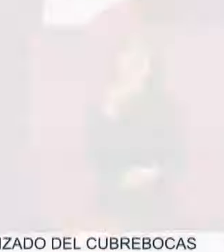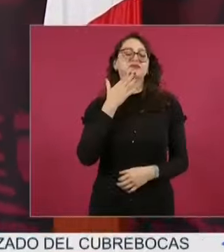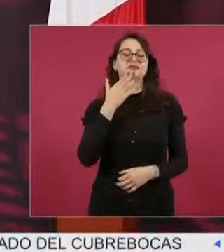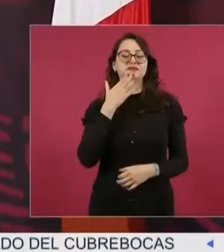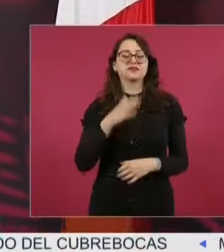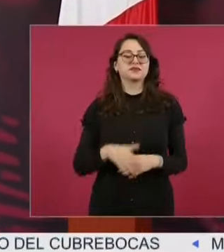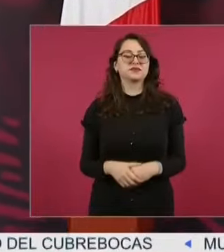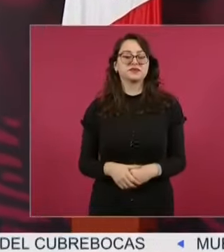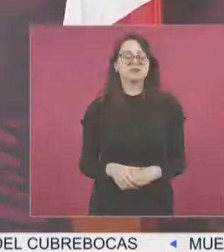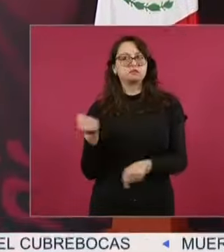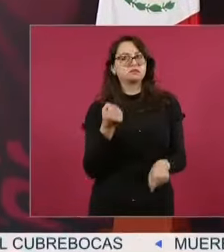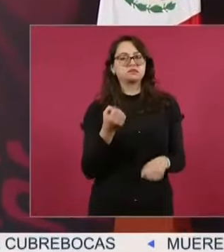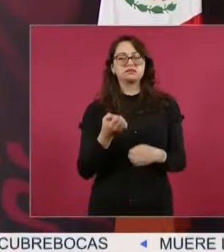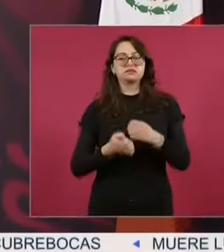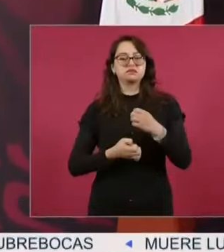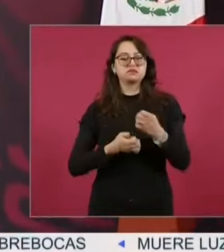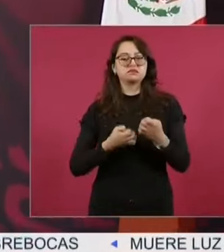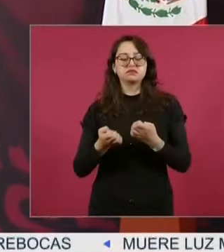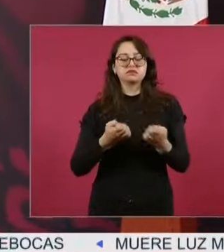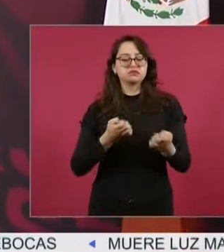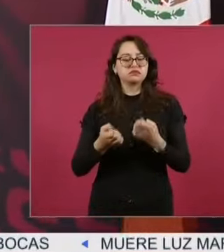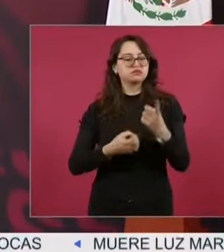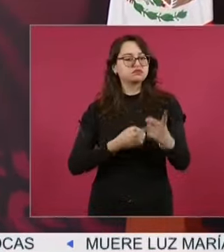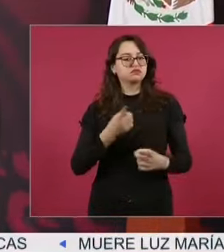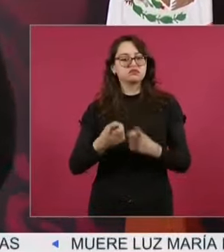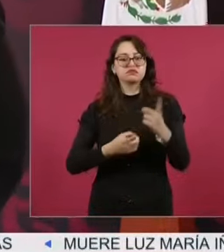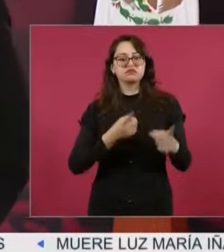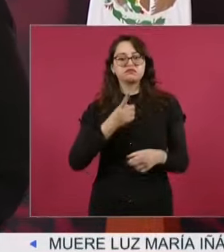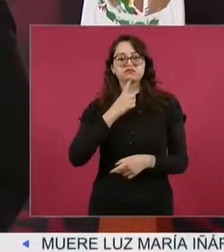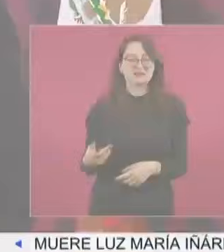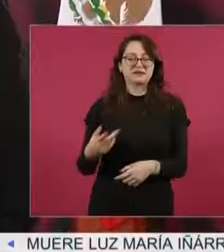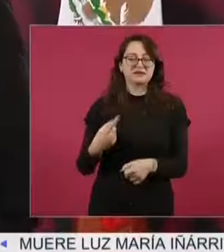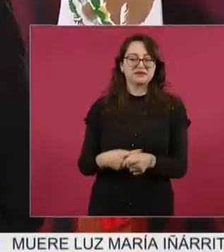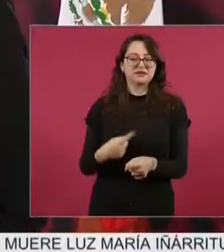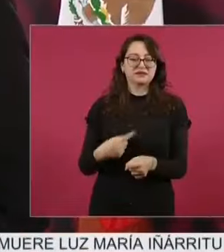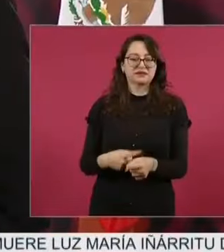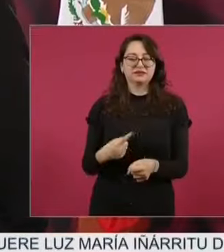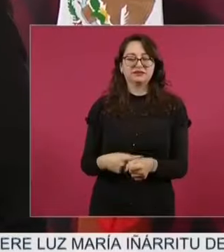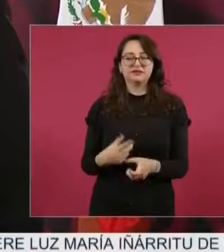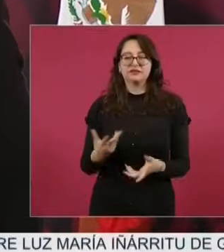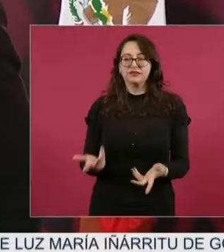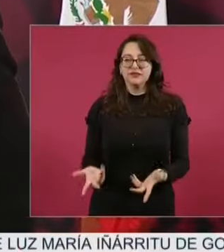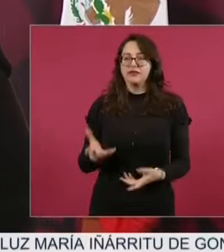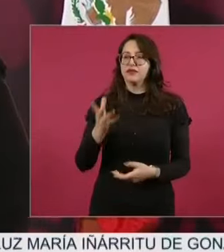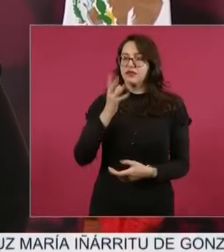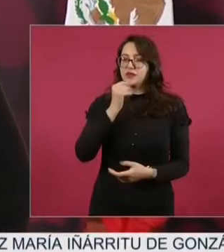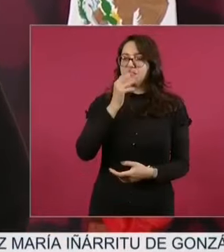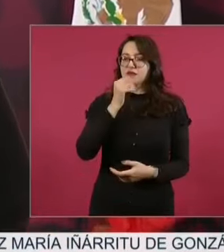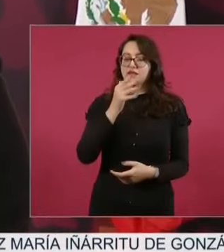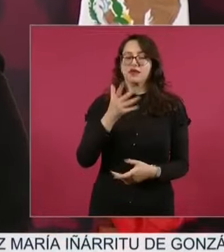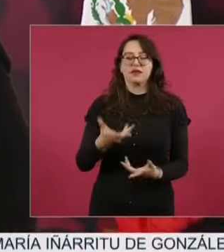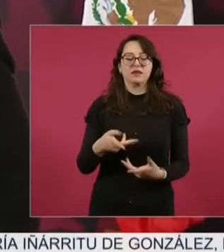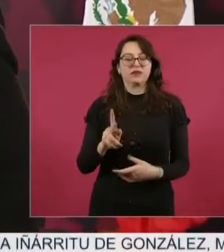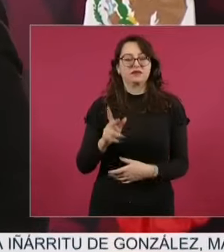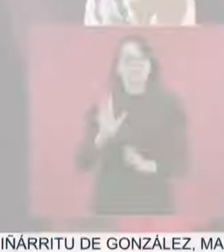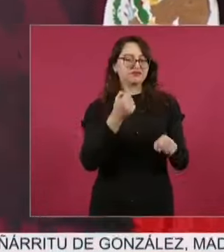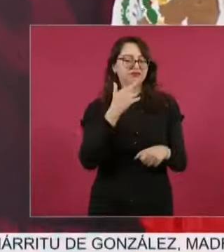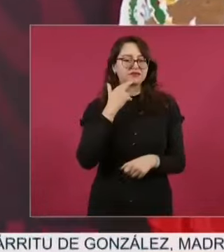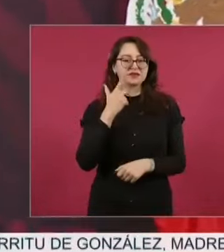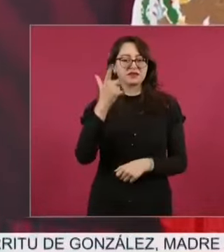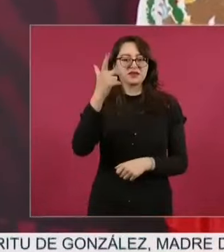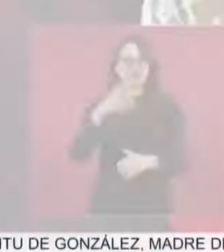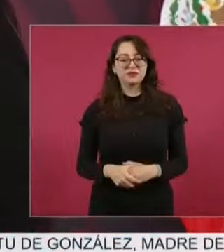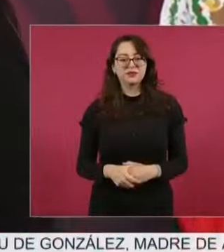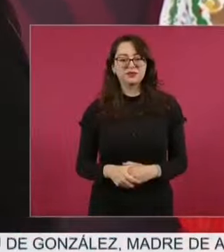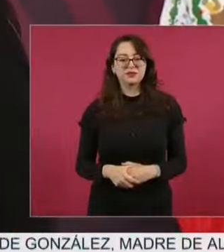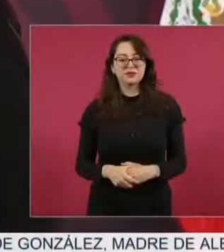iba, porque ando malo del carcañal, pero ya estoy mejorando. Y